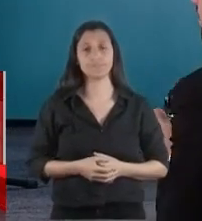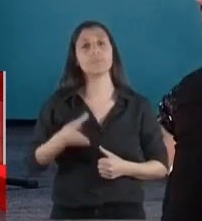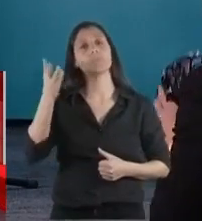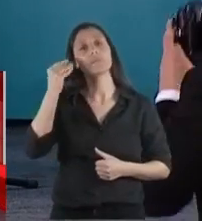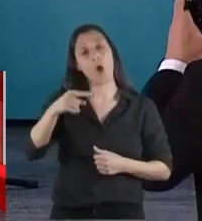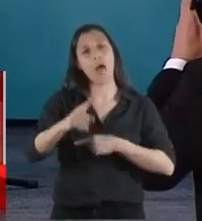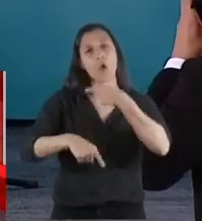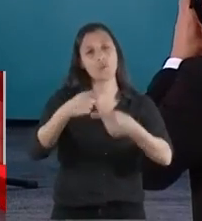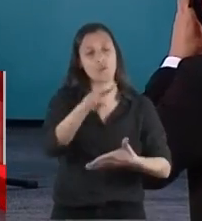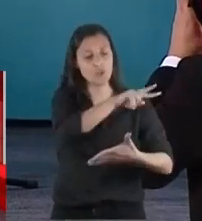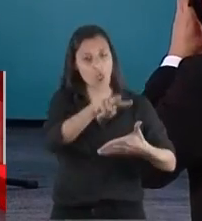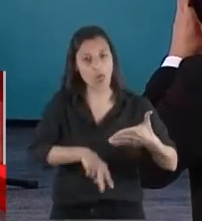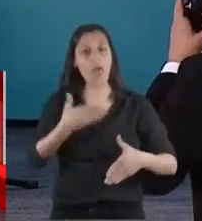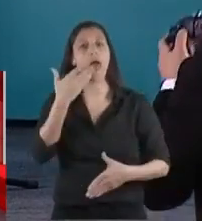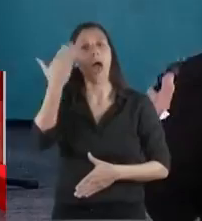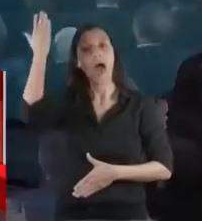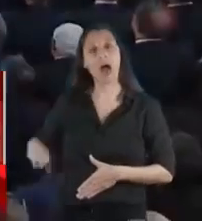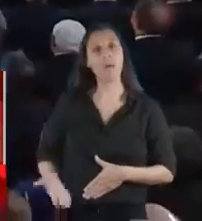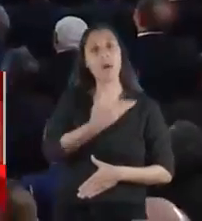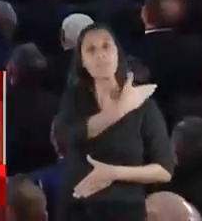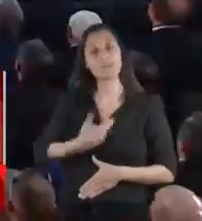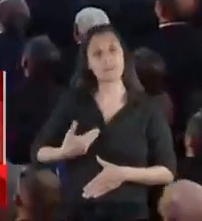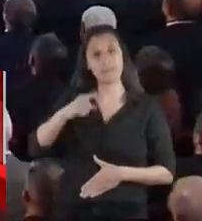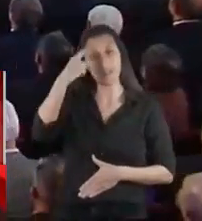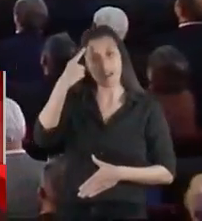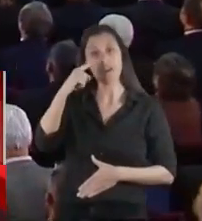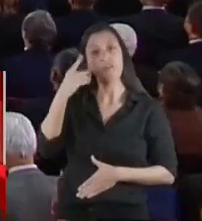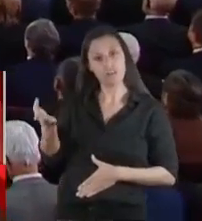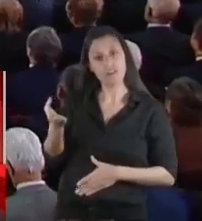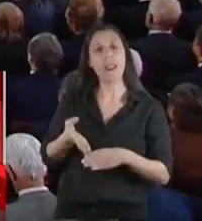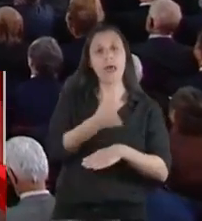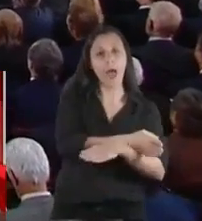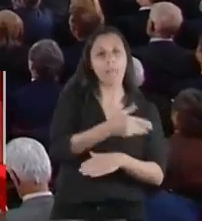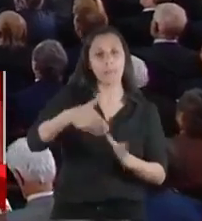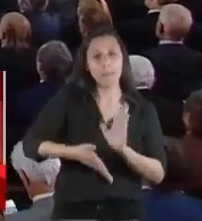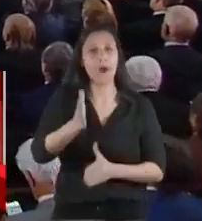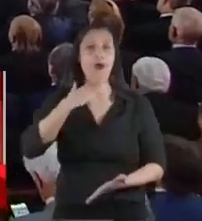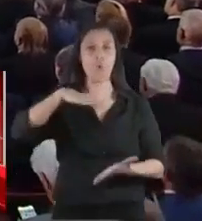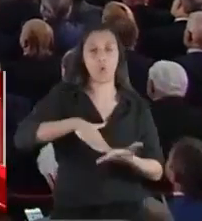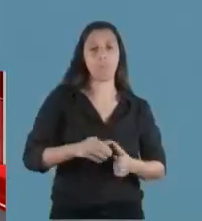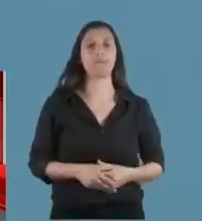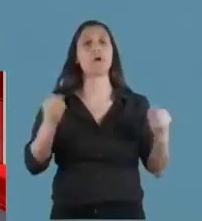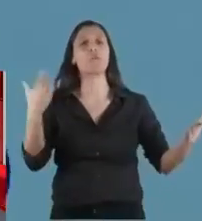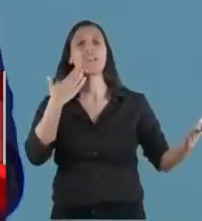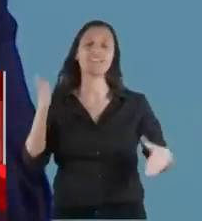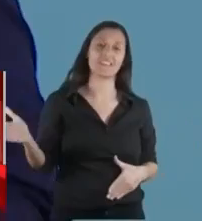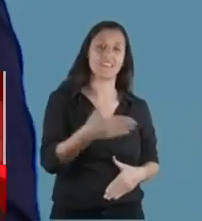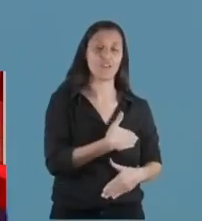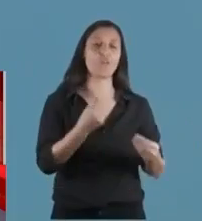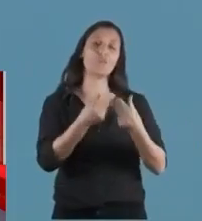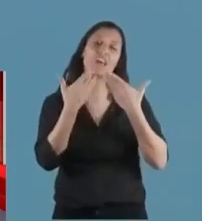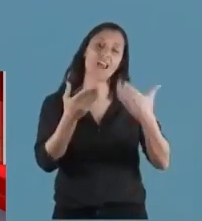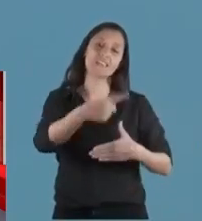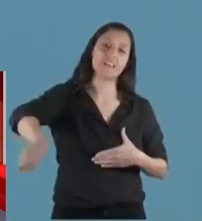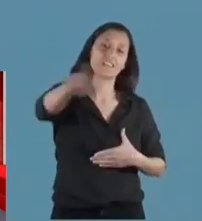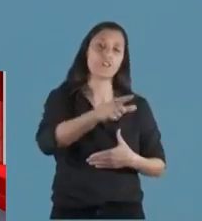Escuchamos a continuación las palabras del señor Presidente de la Nación previo a la toma de juramento. Muy bien, buenas tardes. Gracias a todos y